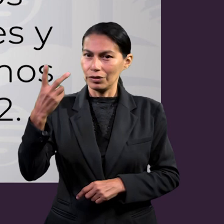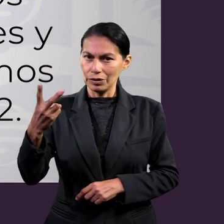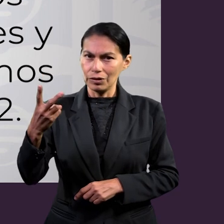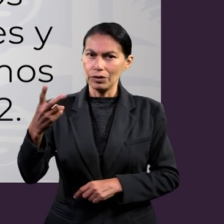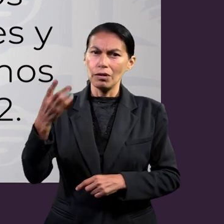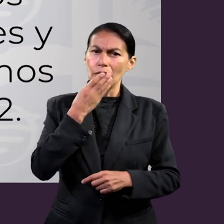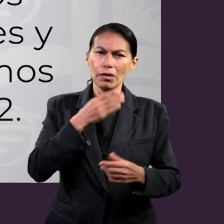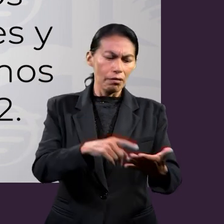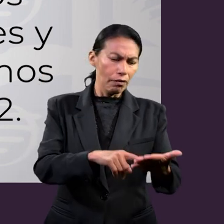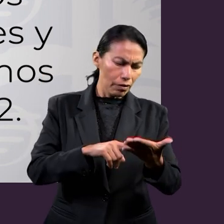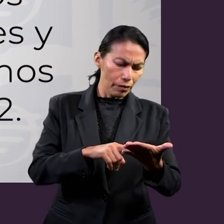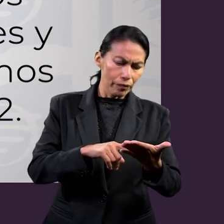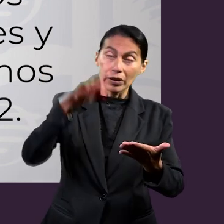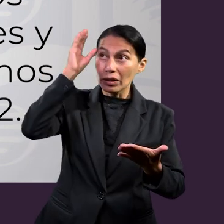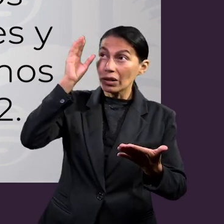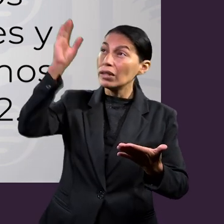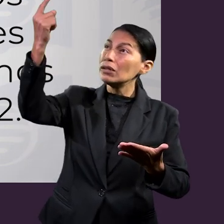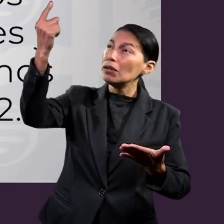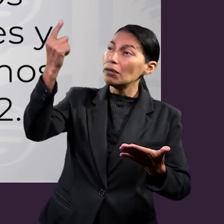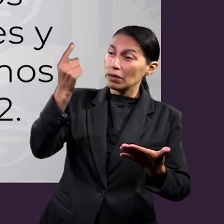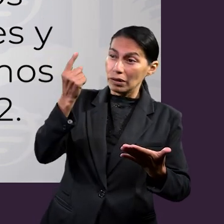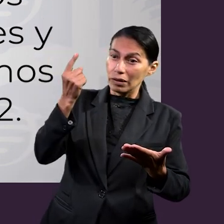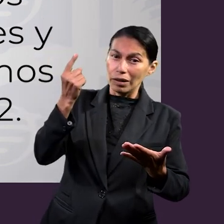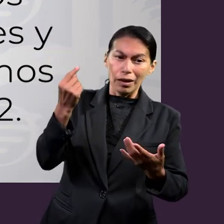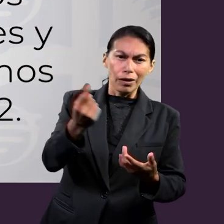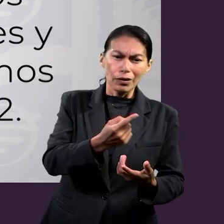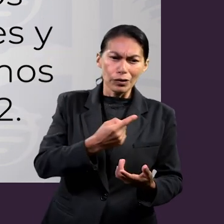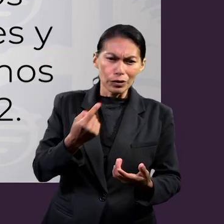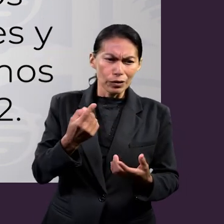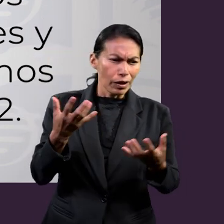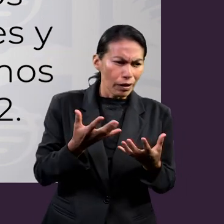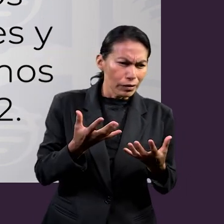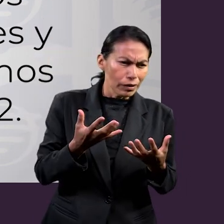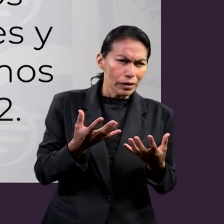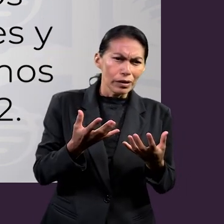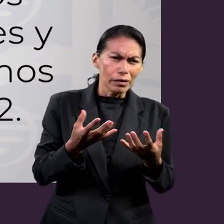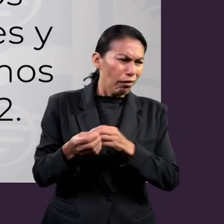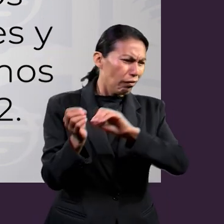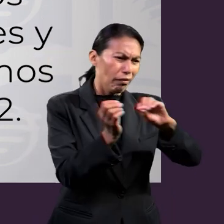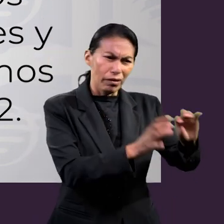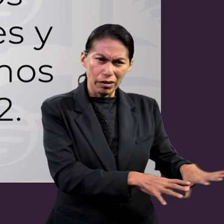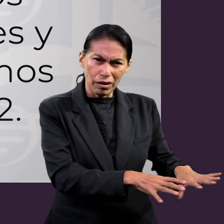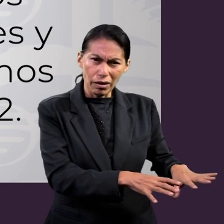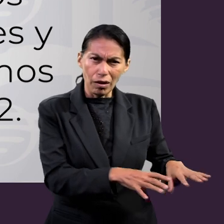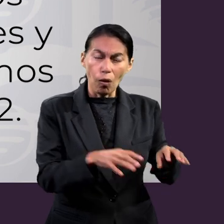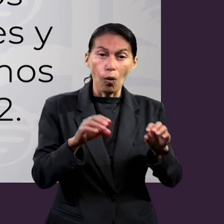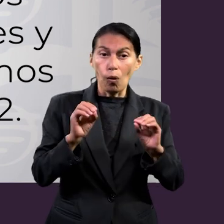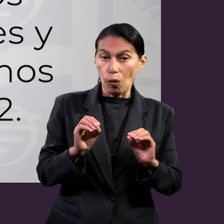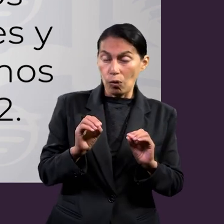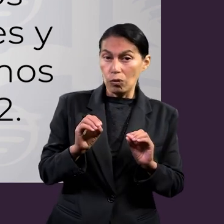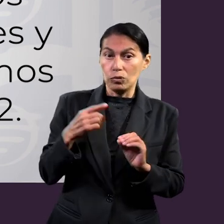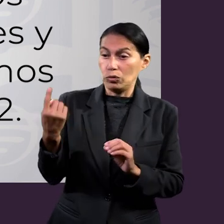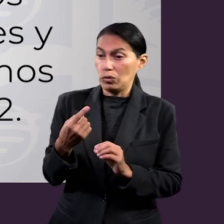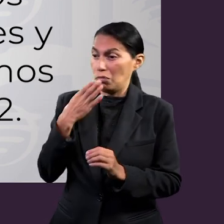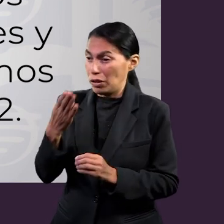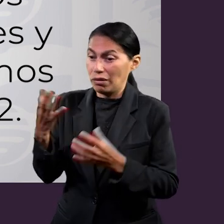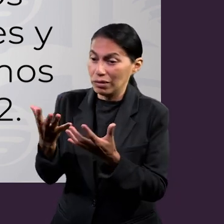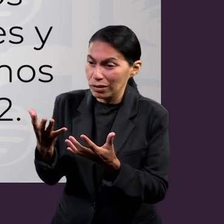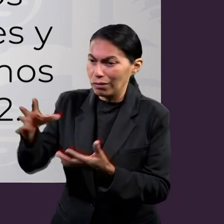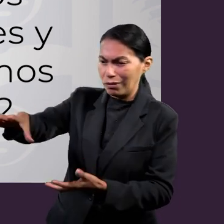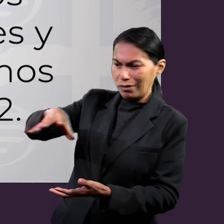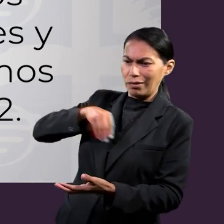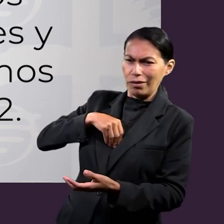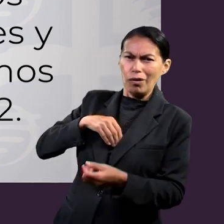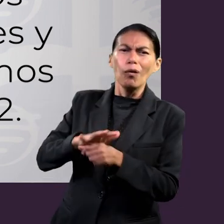venida de Cristo, ¿qué actitudes y comportamientos relacionados con la palabra debemos descartar? ¿Qué